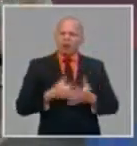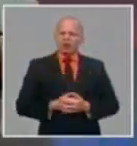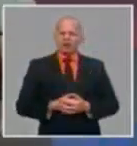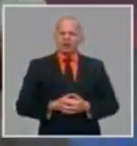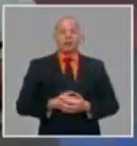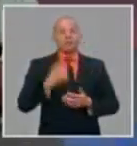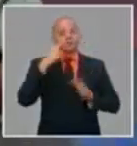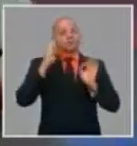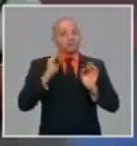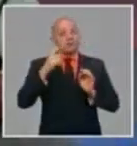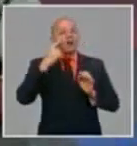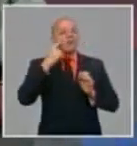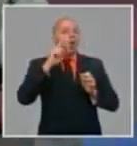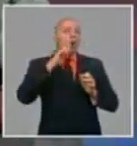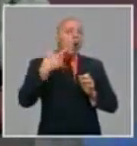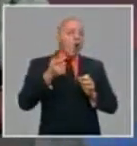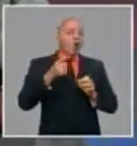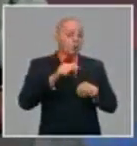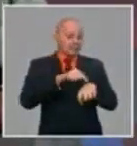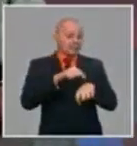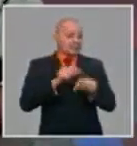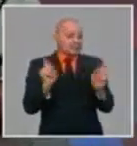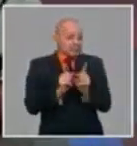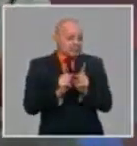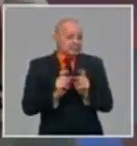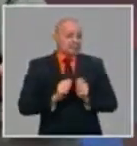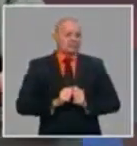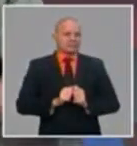dijo? Claro, dentro de los pocos minutos que contamos aquí.